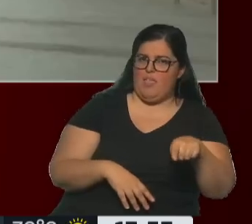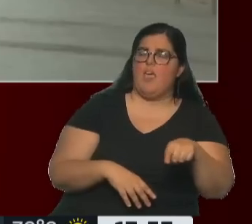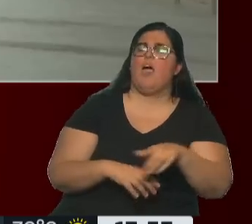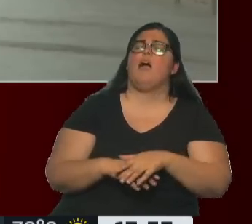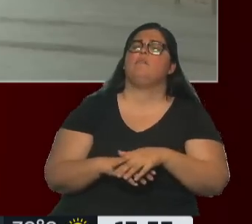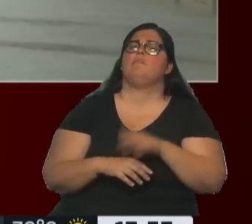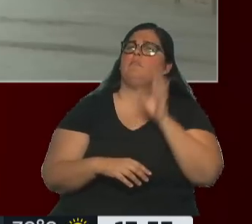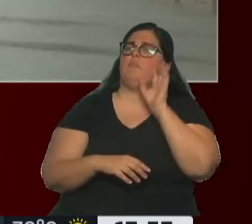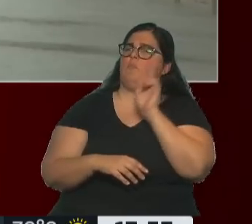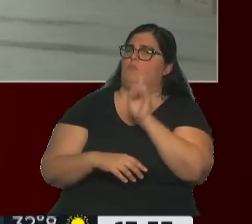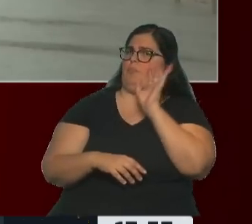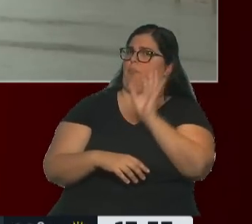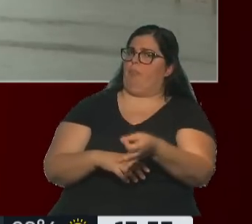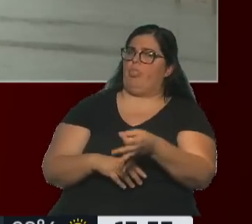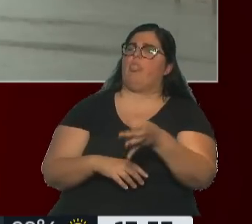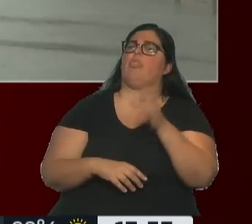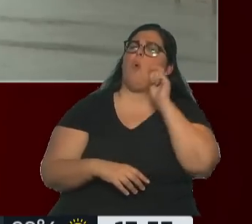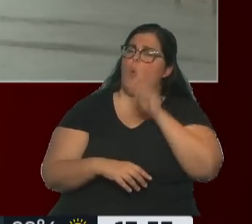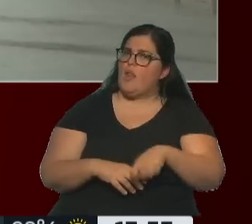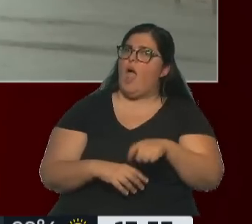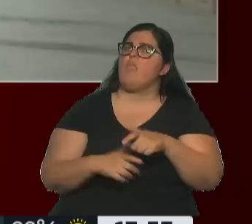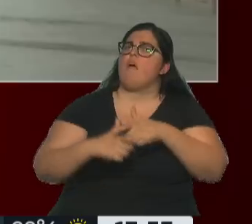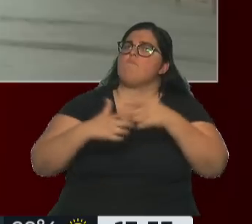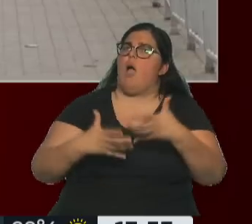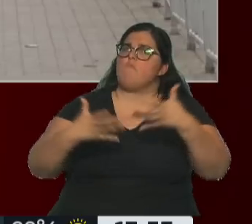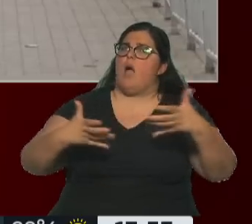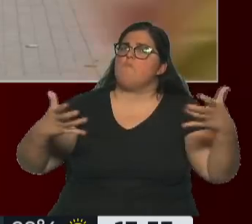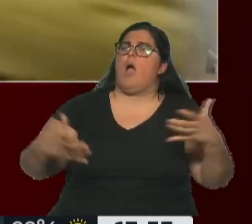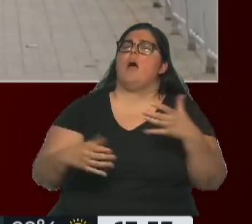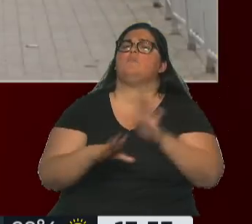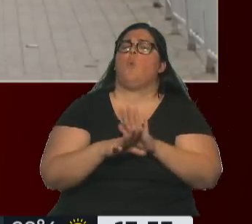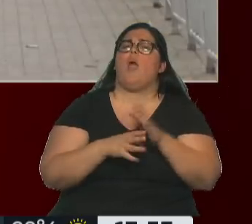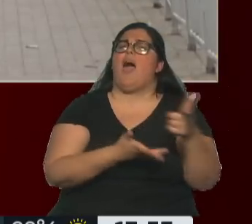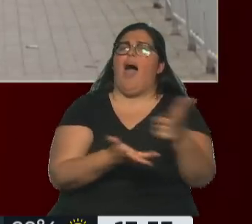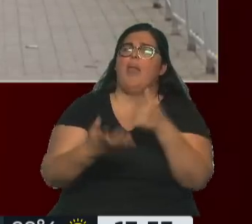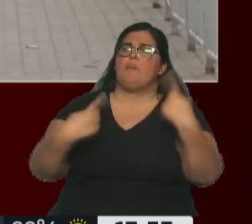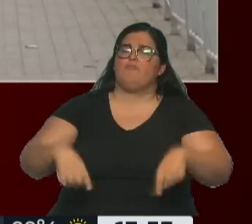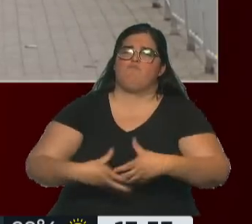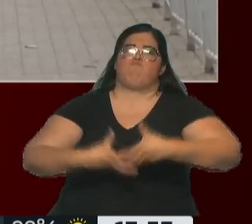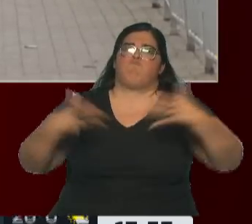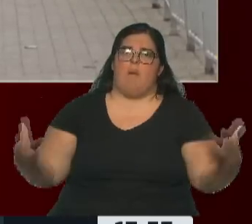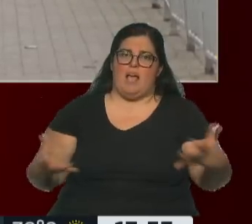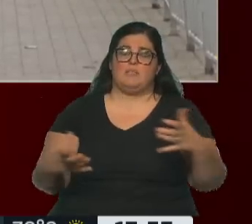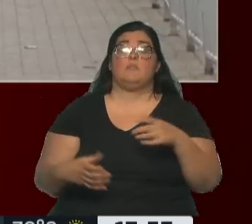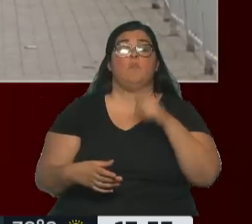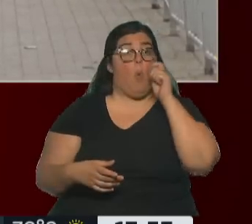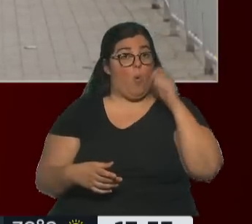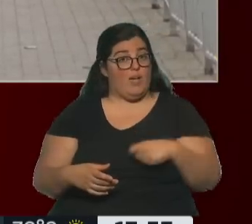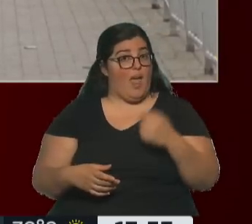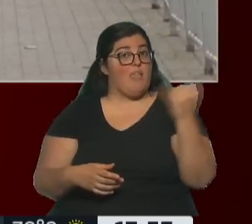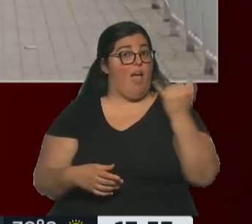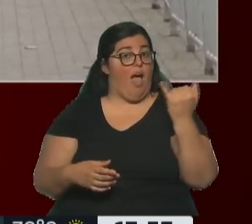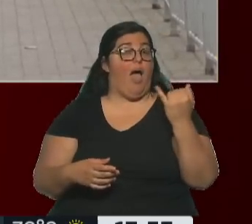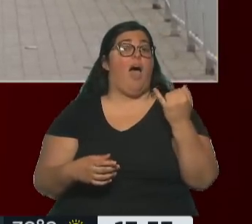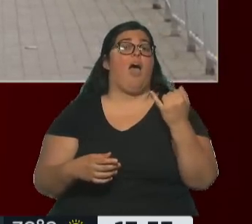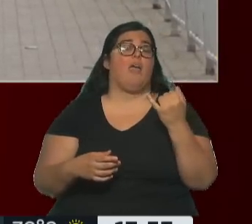que Ucrania todavía y tiene cada vez más capacidad armamentística recordemos lo extraña cuenta varias